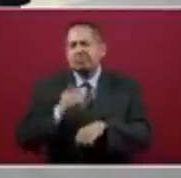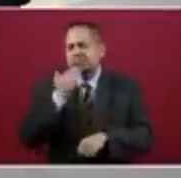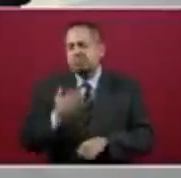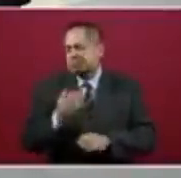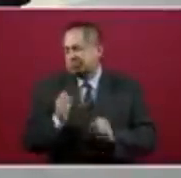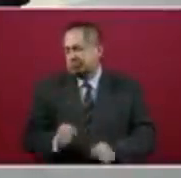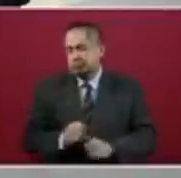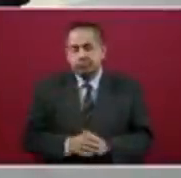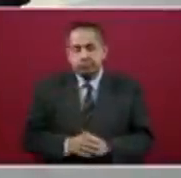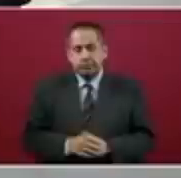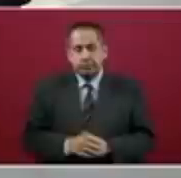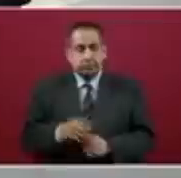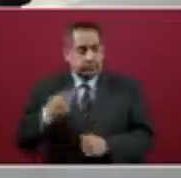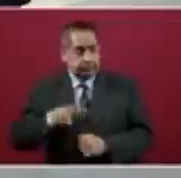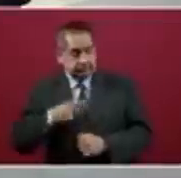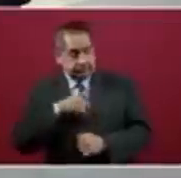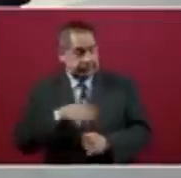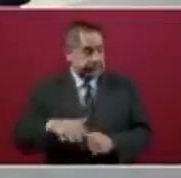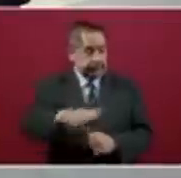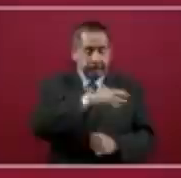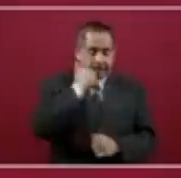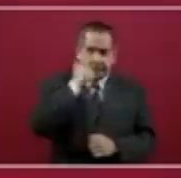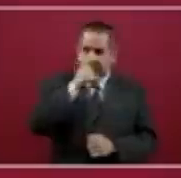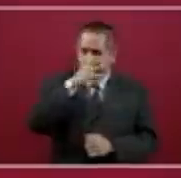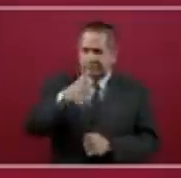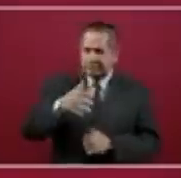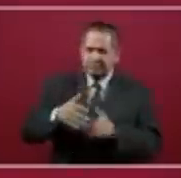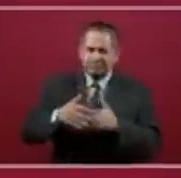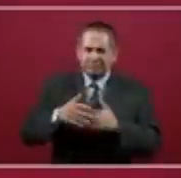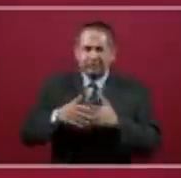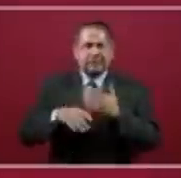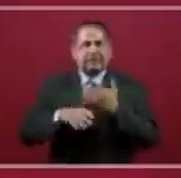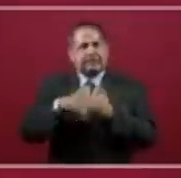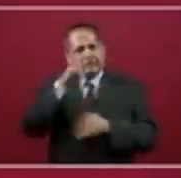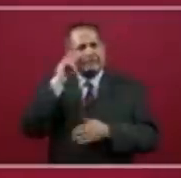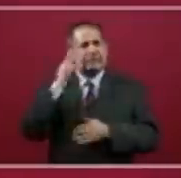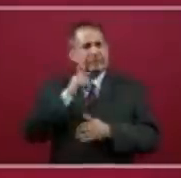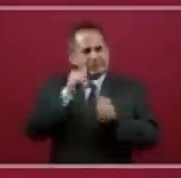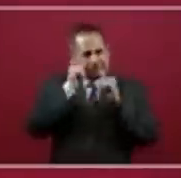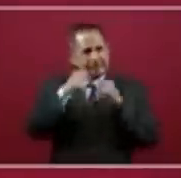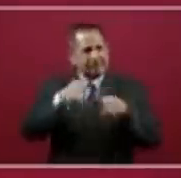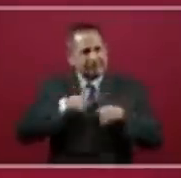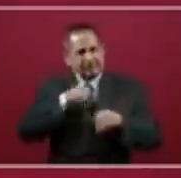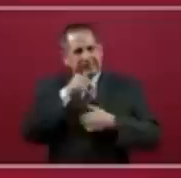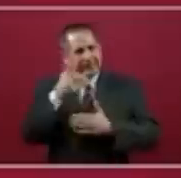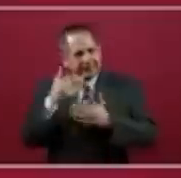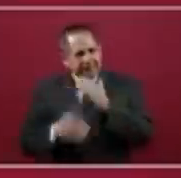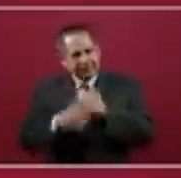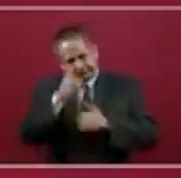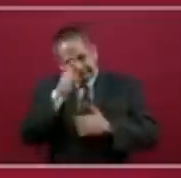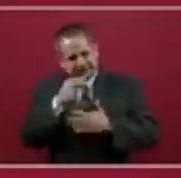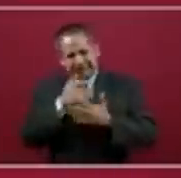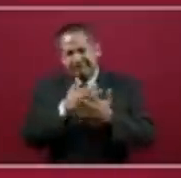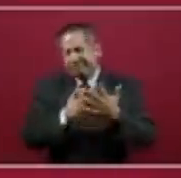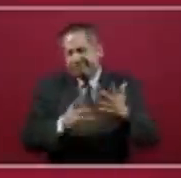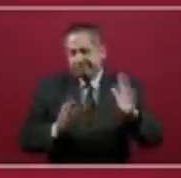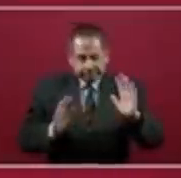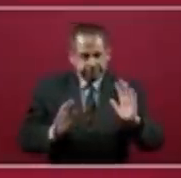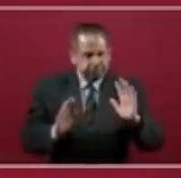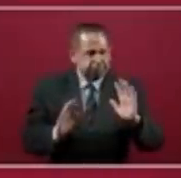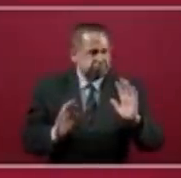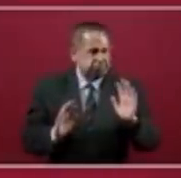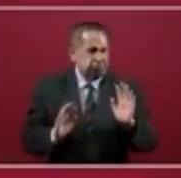Aunque la gente quiera protestar, se sienta agraviada, no atendida, en algunos casos,